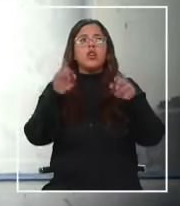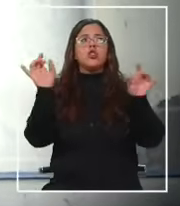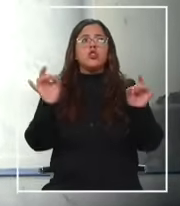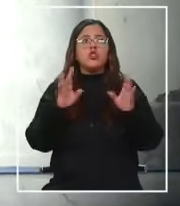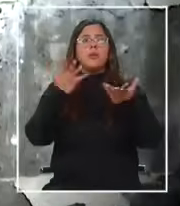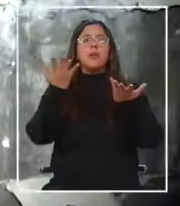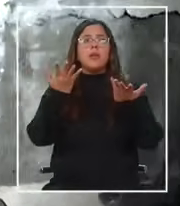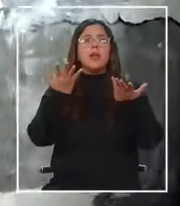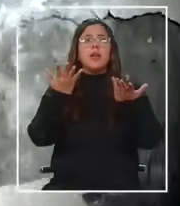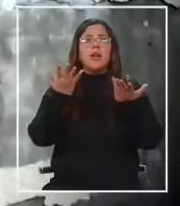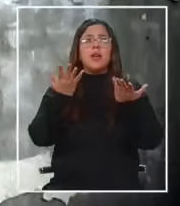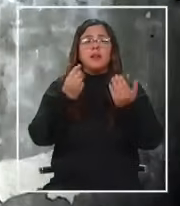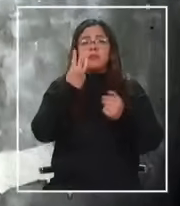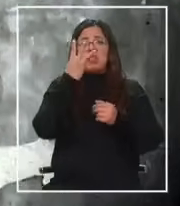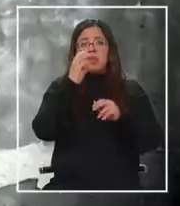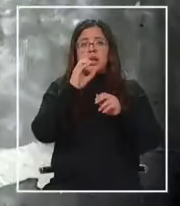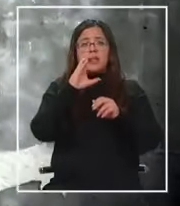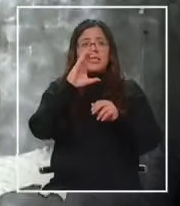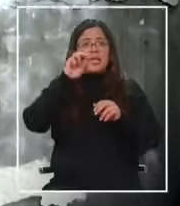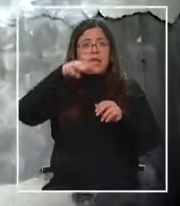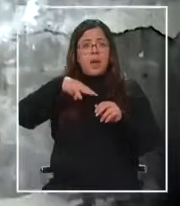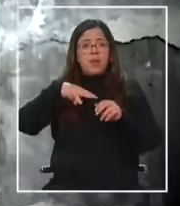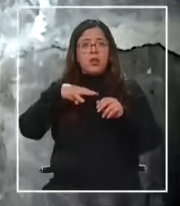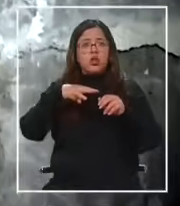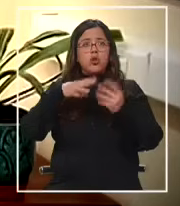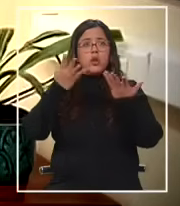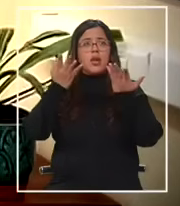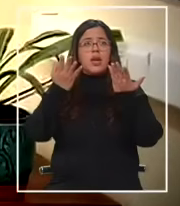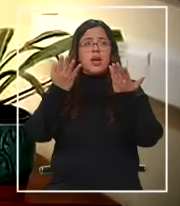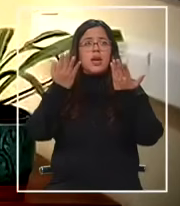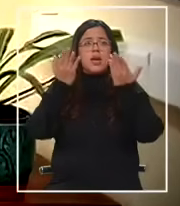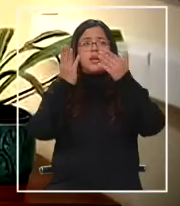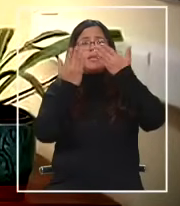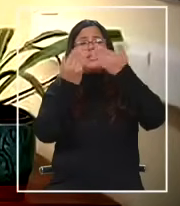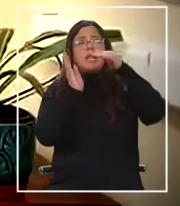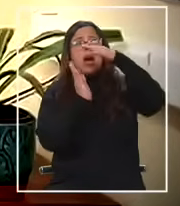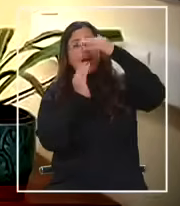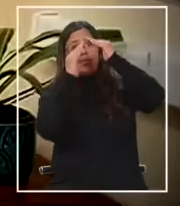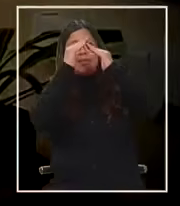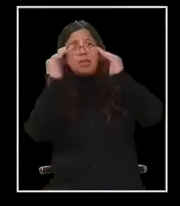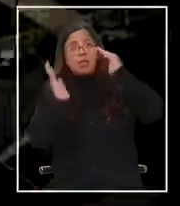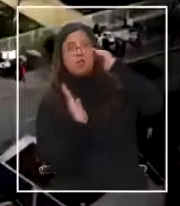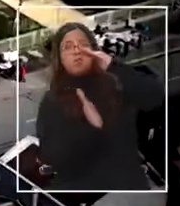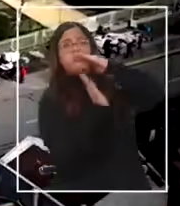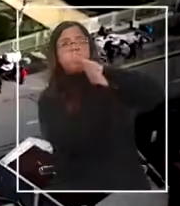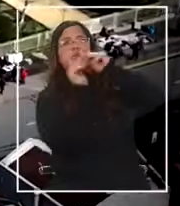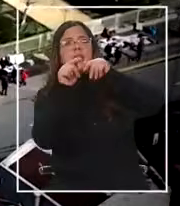ventanas de 30 centímetros pegadas al techo. Y por ahí salió.